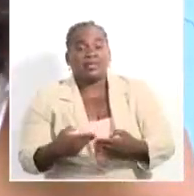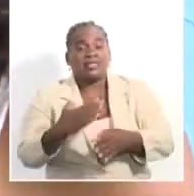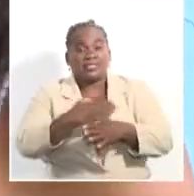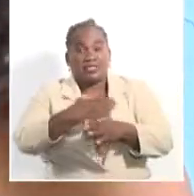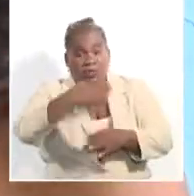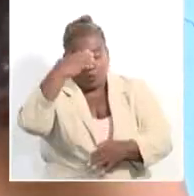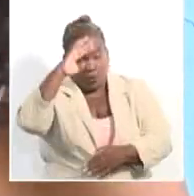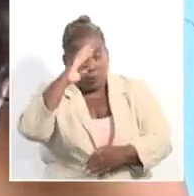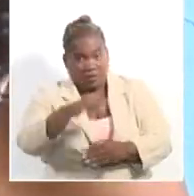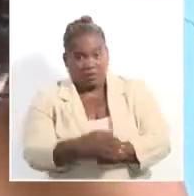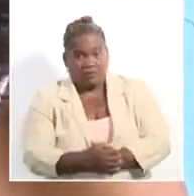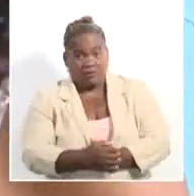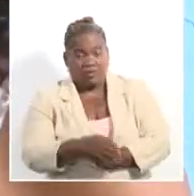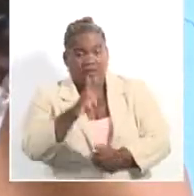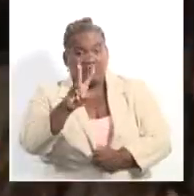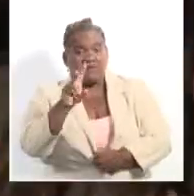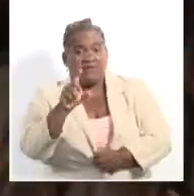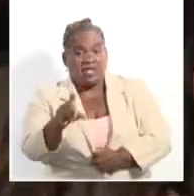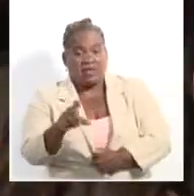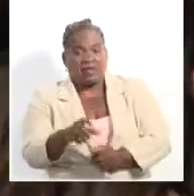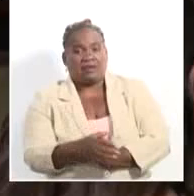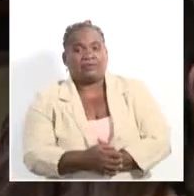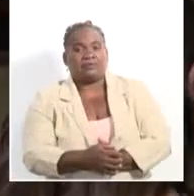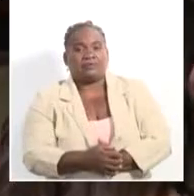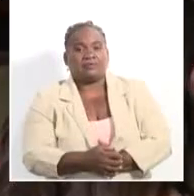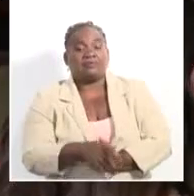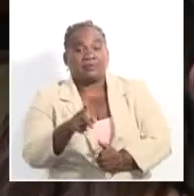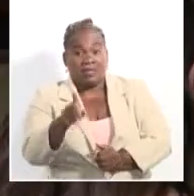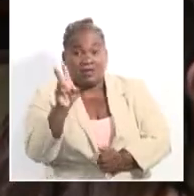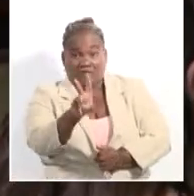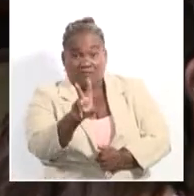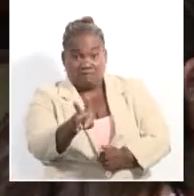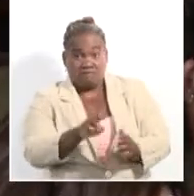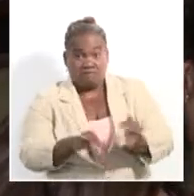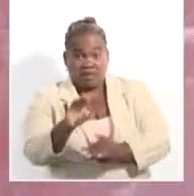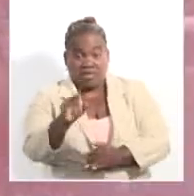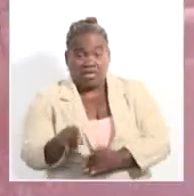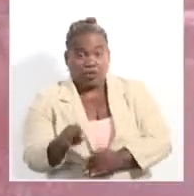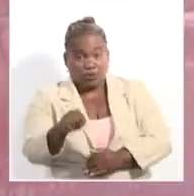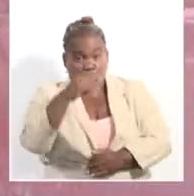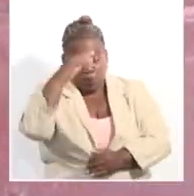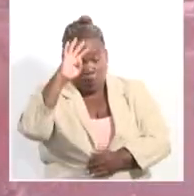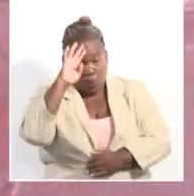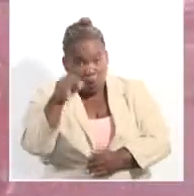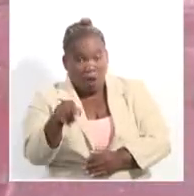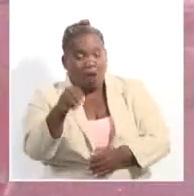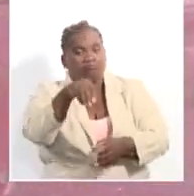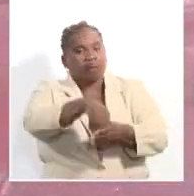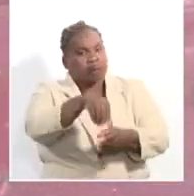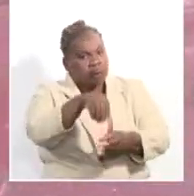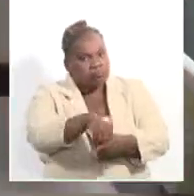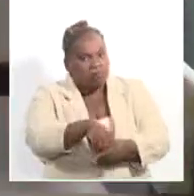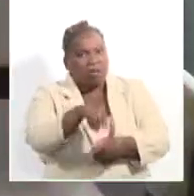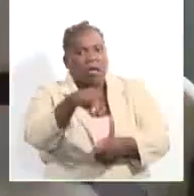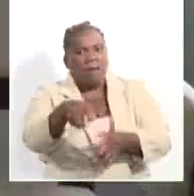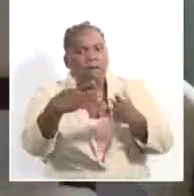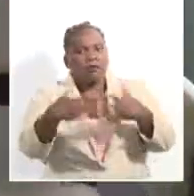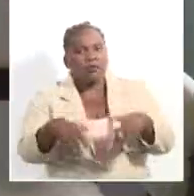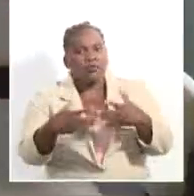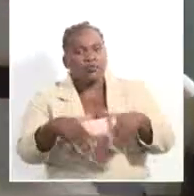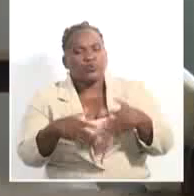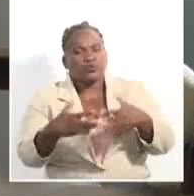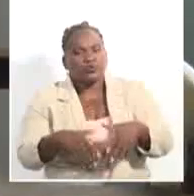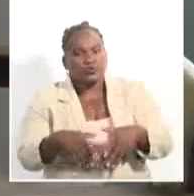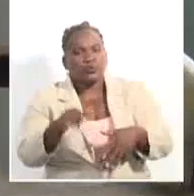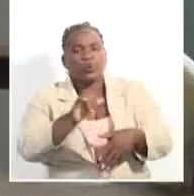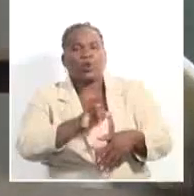Cuba o en Villa Clara, que es la otra textilera. Durante su visita, el ministro cubano exhortó a que se incorporen a las líneas de producción existentes la manufactura